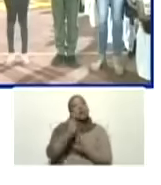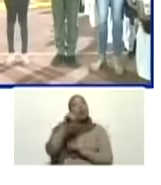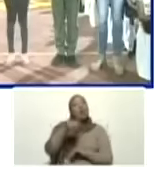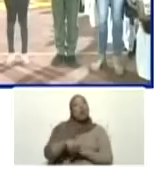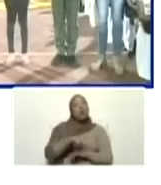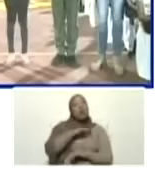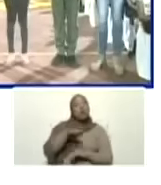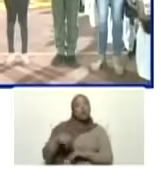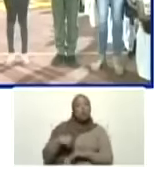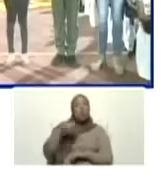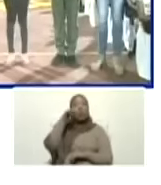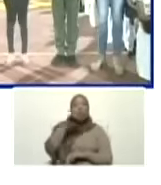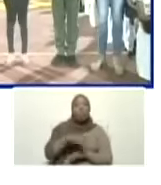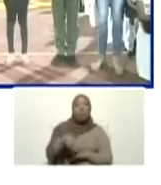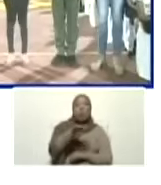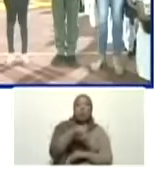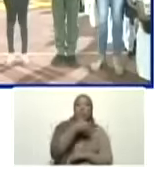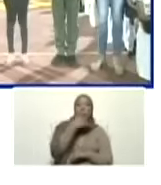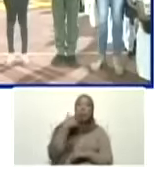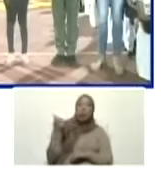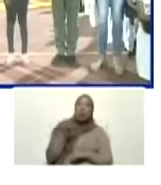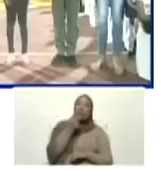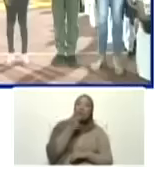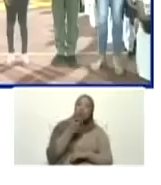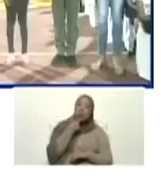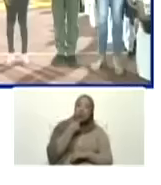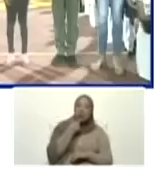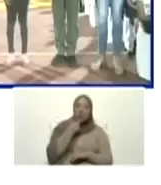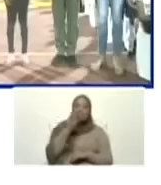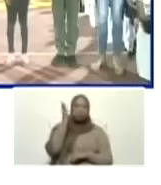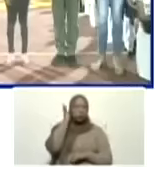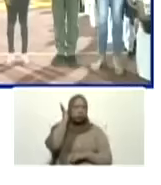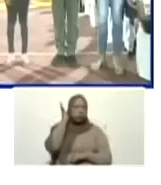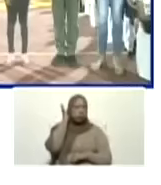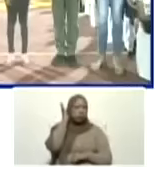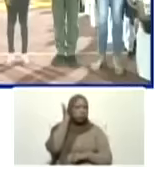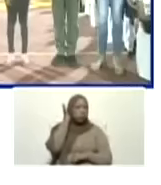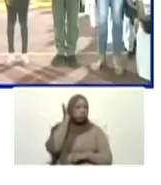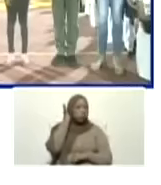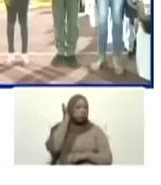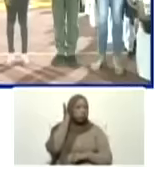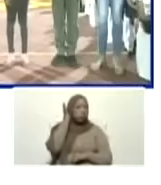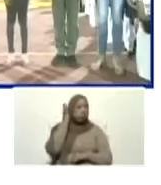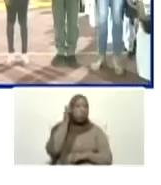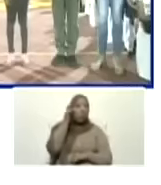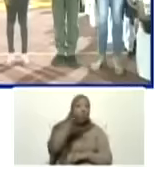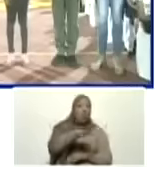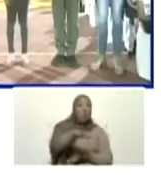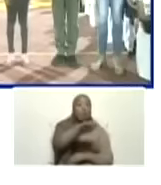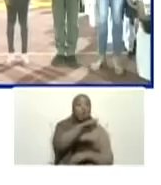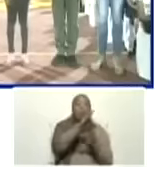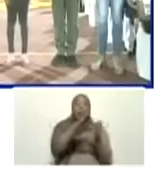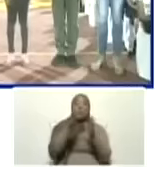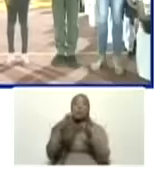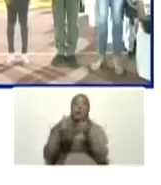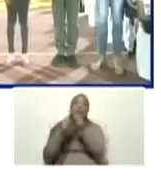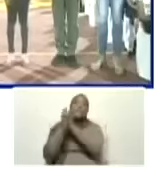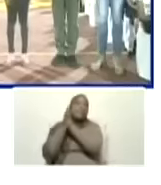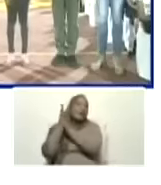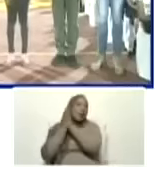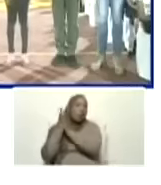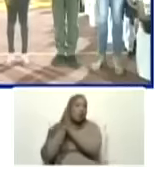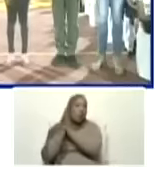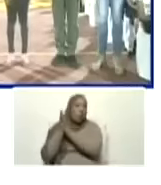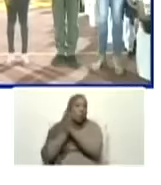somos un pueblo mejor, más bonito, más consciente, más organizado. Hoy somos un pueblo de emprendedores y